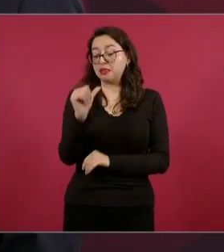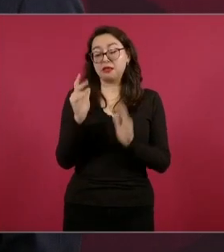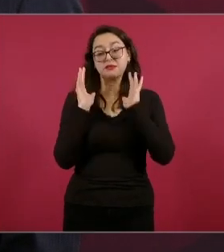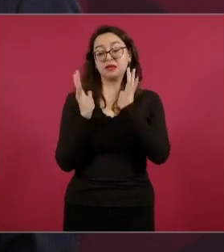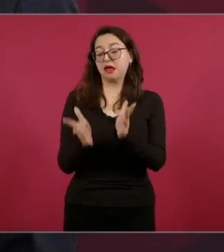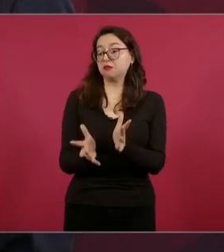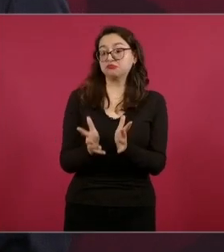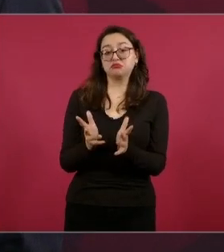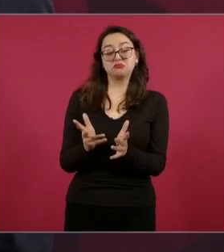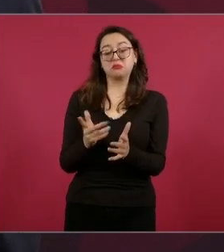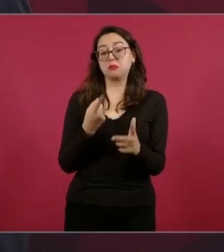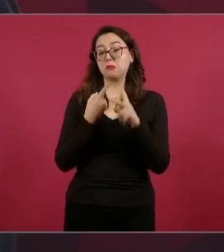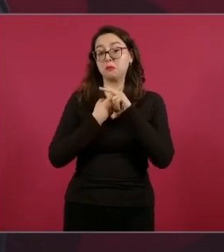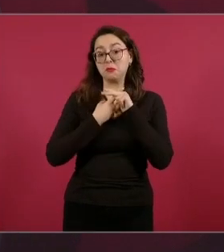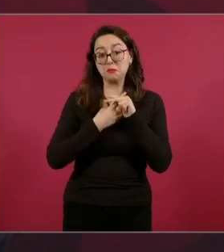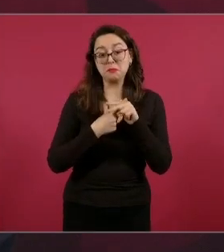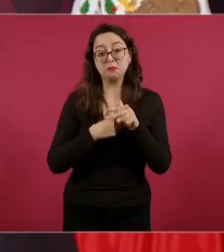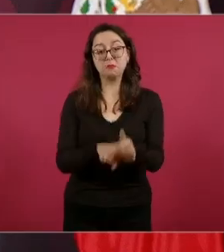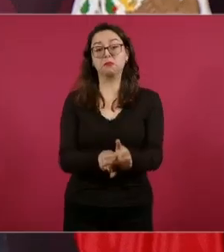y